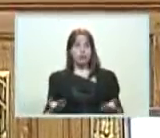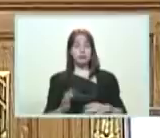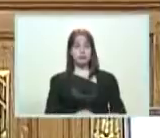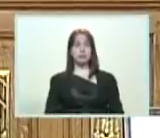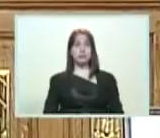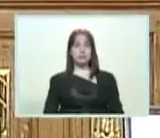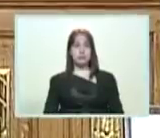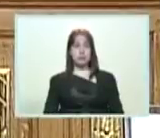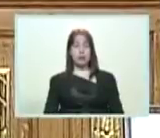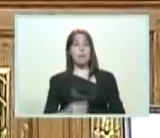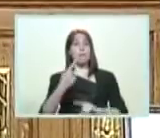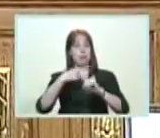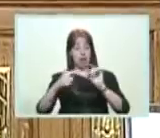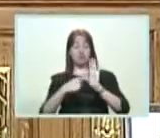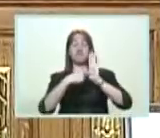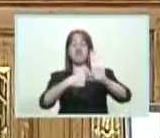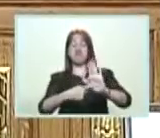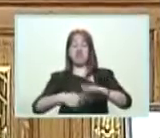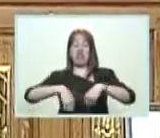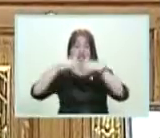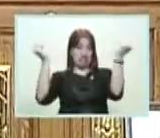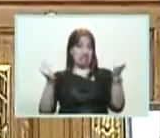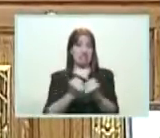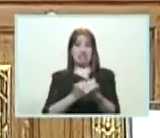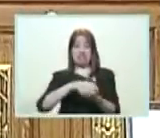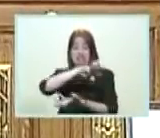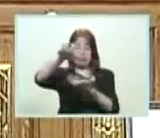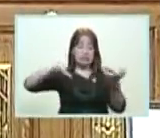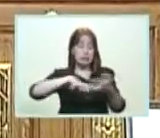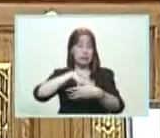Y que están dispuestas a la violencia más grande.